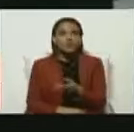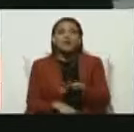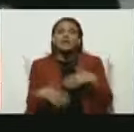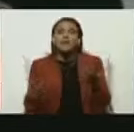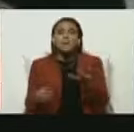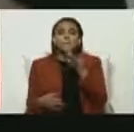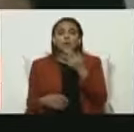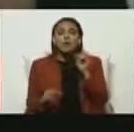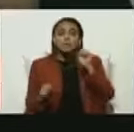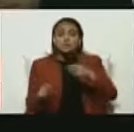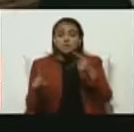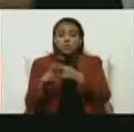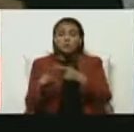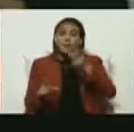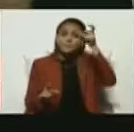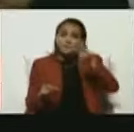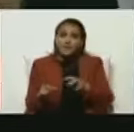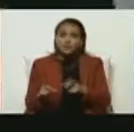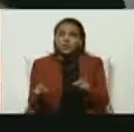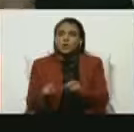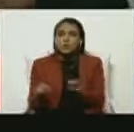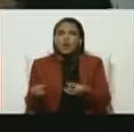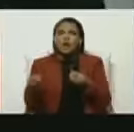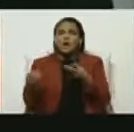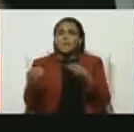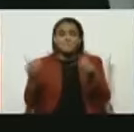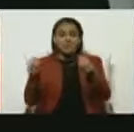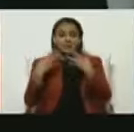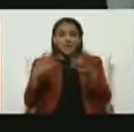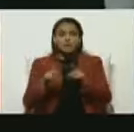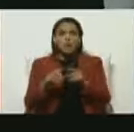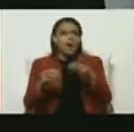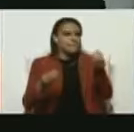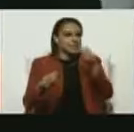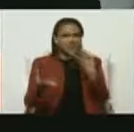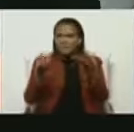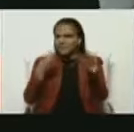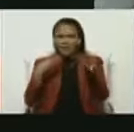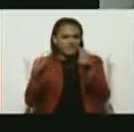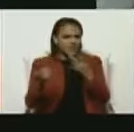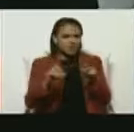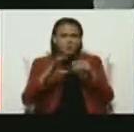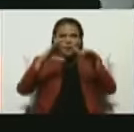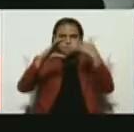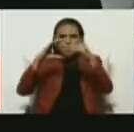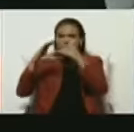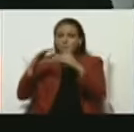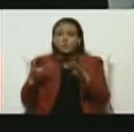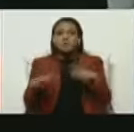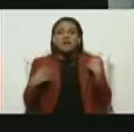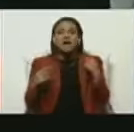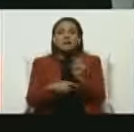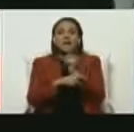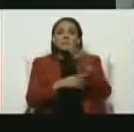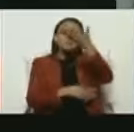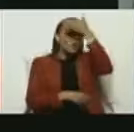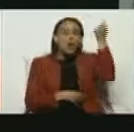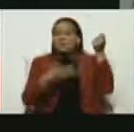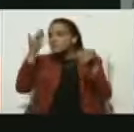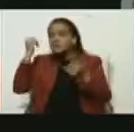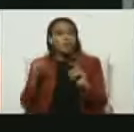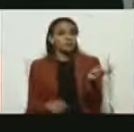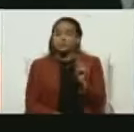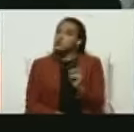un ciudadano está bombardeado de contenidos permanentemente y lo que sucedió hace media hora ya pareciera que es viejo. Resulta que